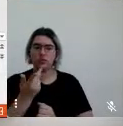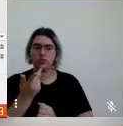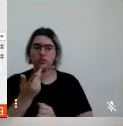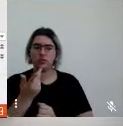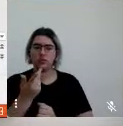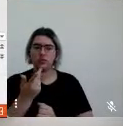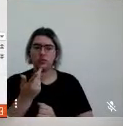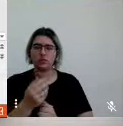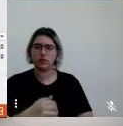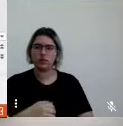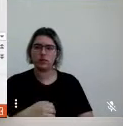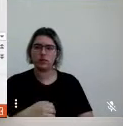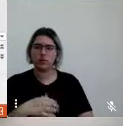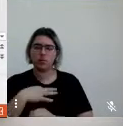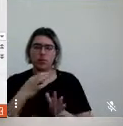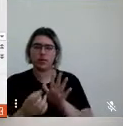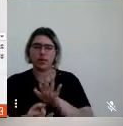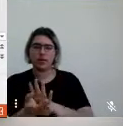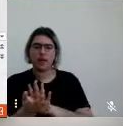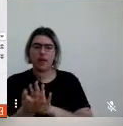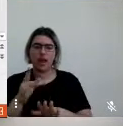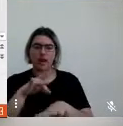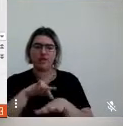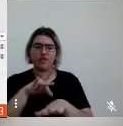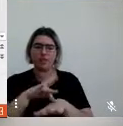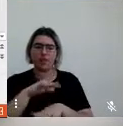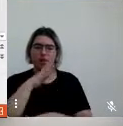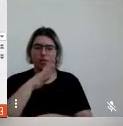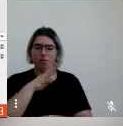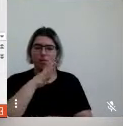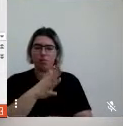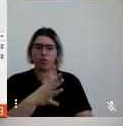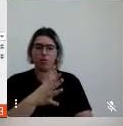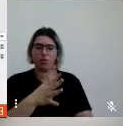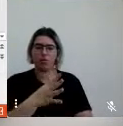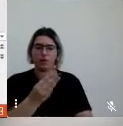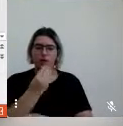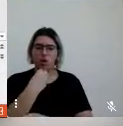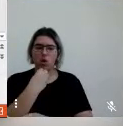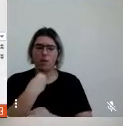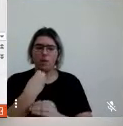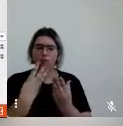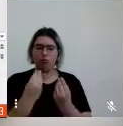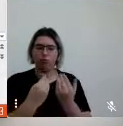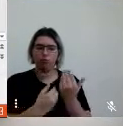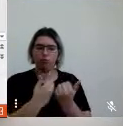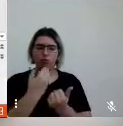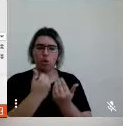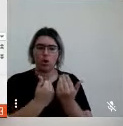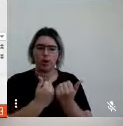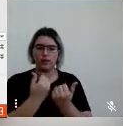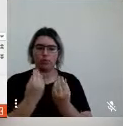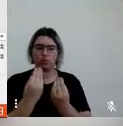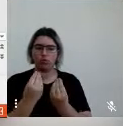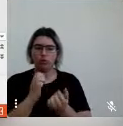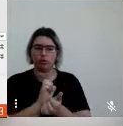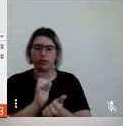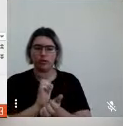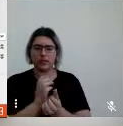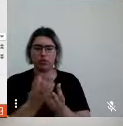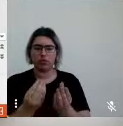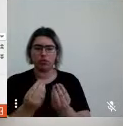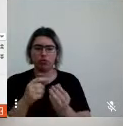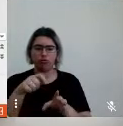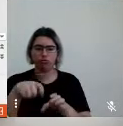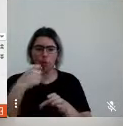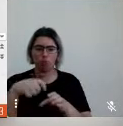una enfermedad o algo por alimentarse de más, por más cantidad. por más cantidad de la necesaria. Sí.